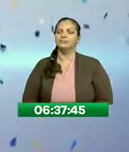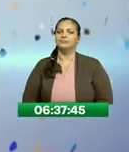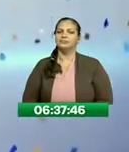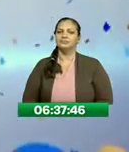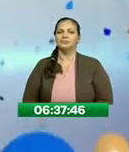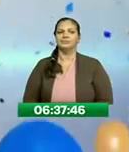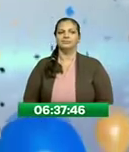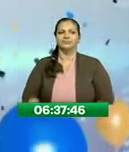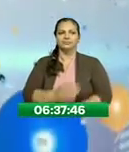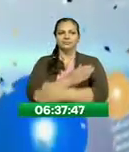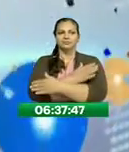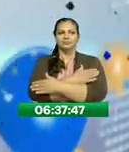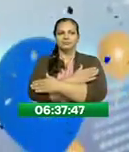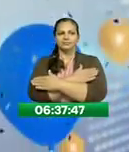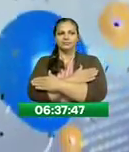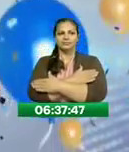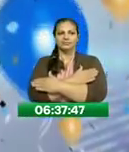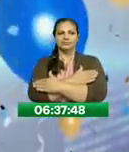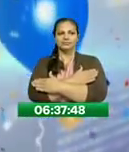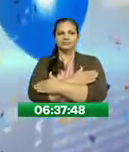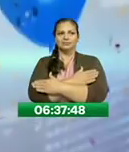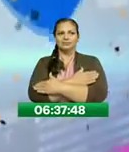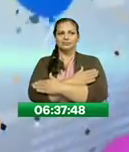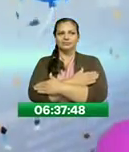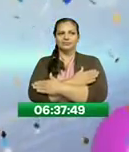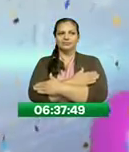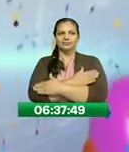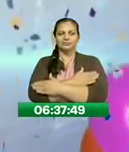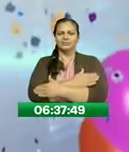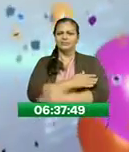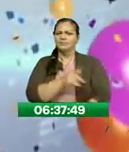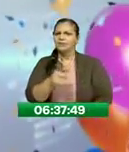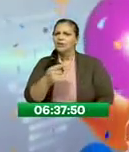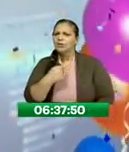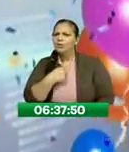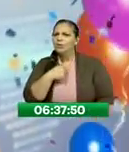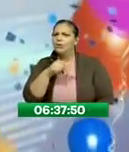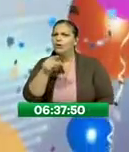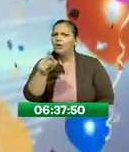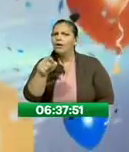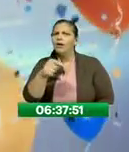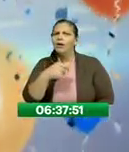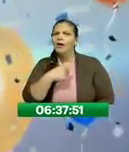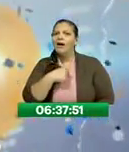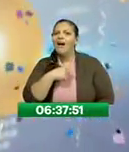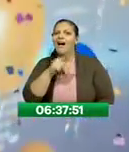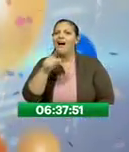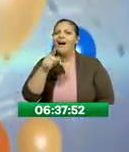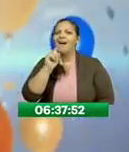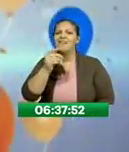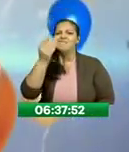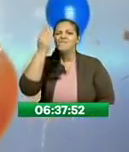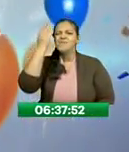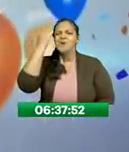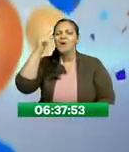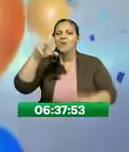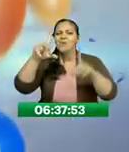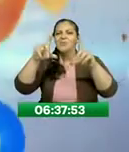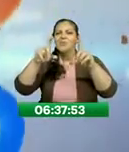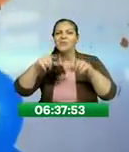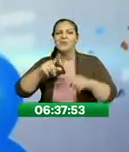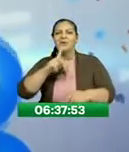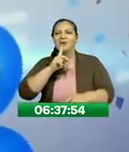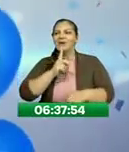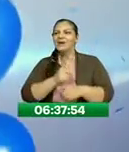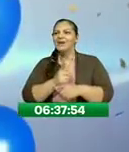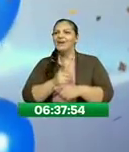¡Felicitación! Está muy oscura, ¿qué quiere decir? Que no se te ve con los oscuros. Esta foto se la pongo la señora esta semana. Claro. ¿Qué pasó? Ah, ya, ya. No puse esa